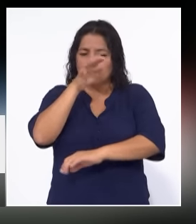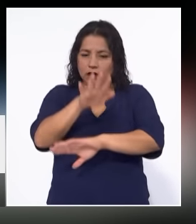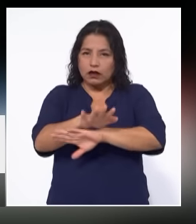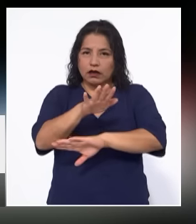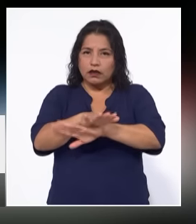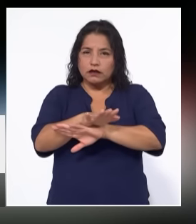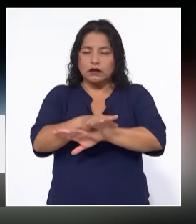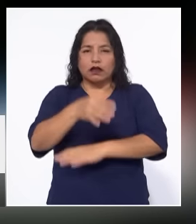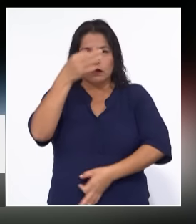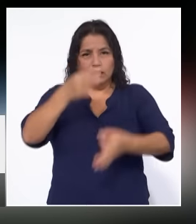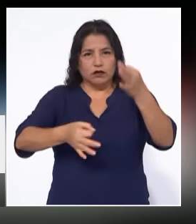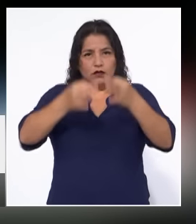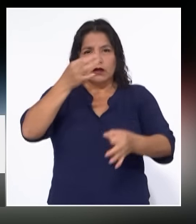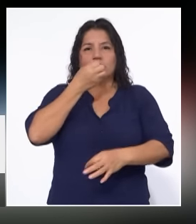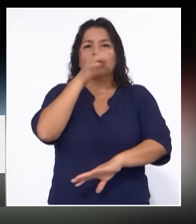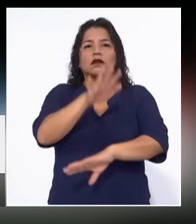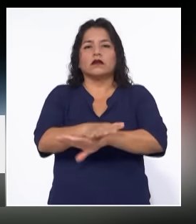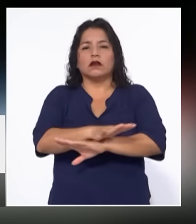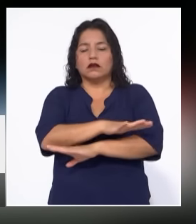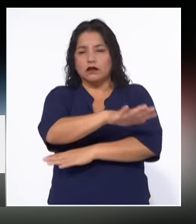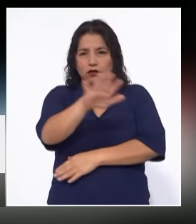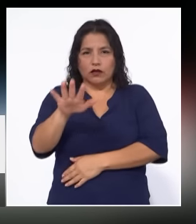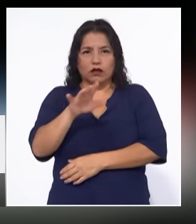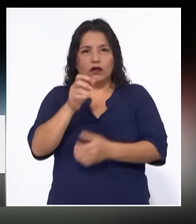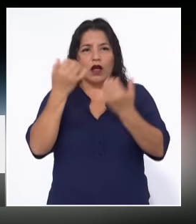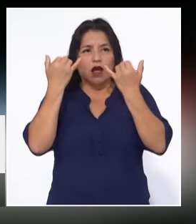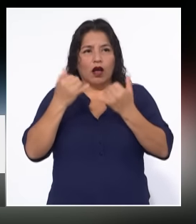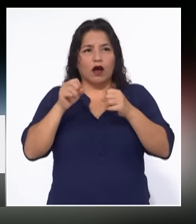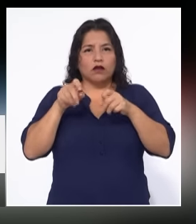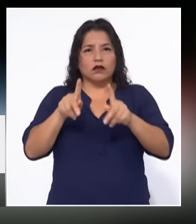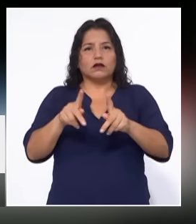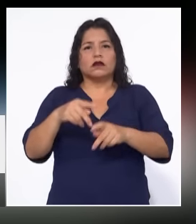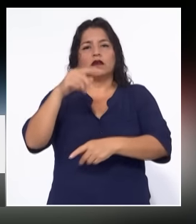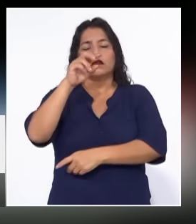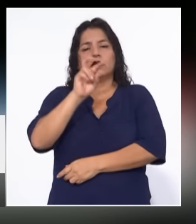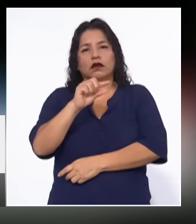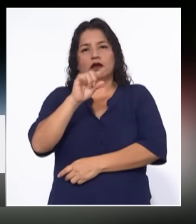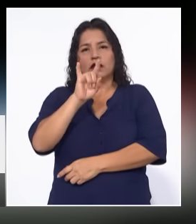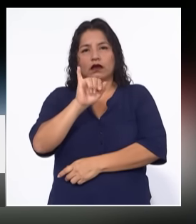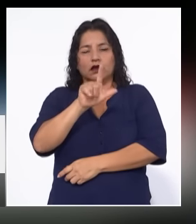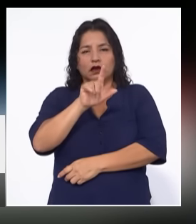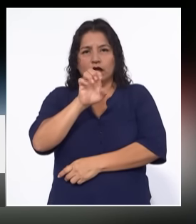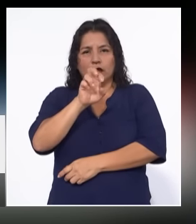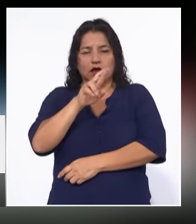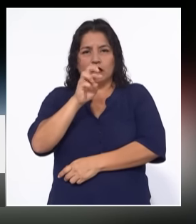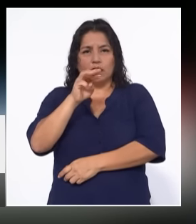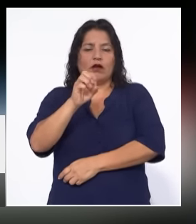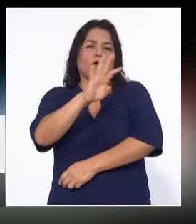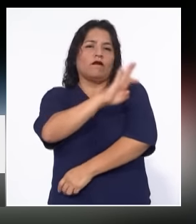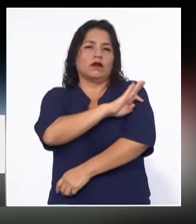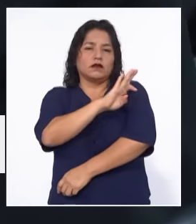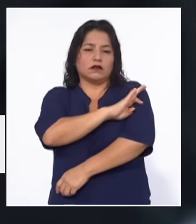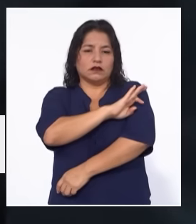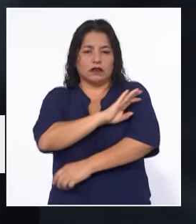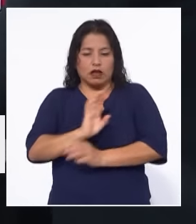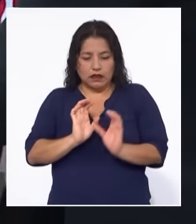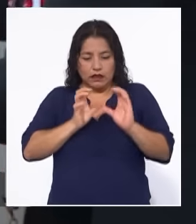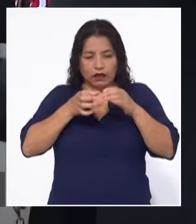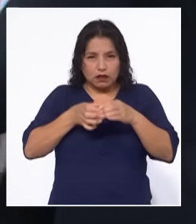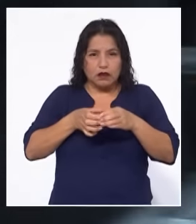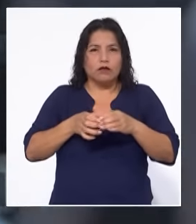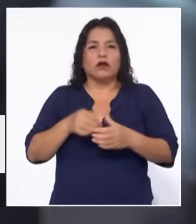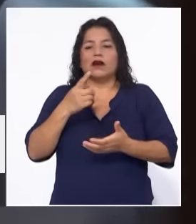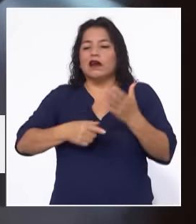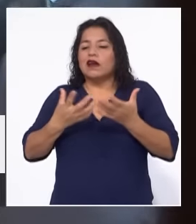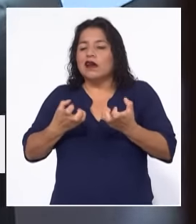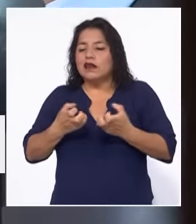magistrado. Muy buenas tardes con todos los presentes. En esta oportunidad, Guillermo Luis Vicente Silva Loli, fiscal adjunto del equipo especial. Lo que buscaban era